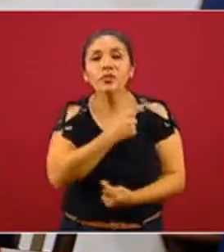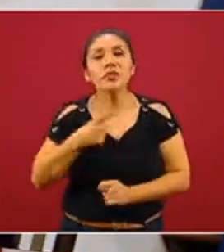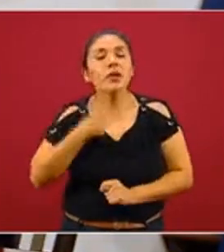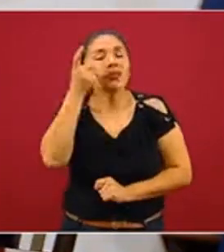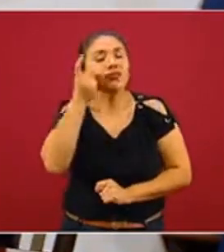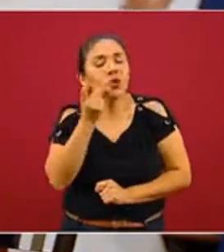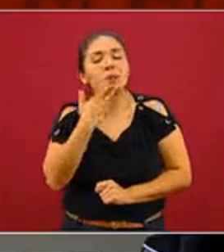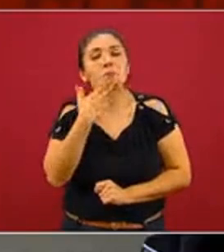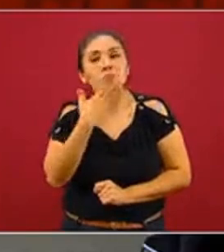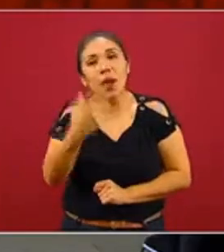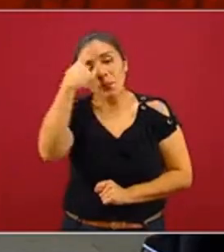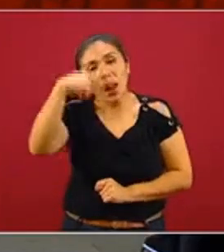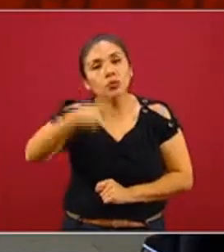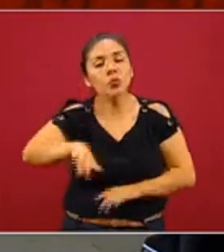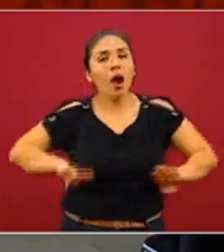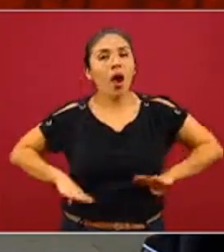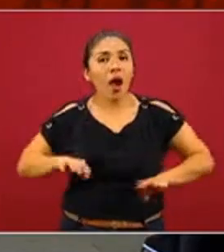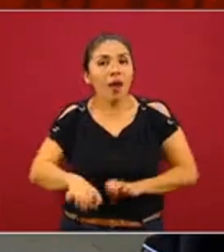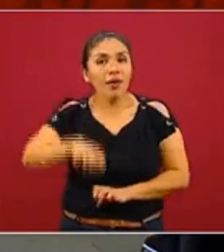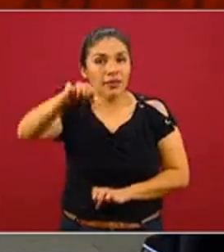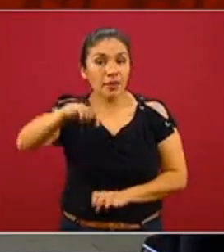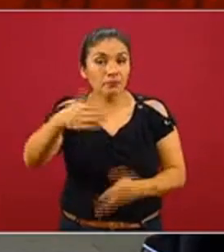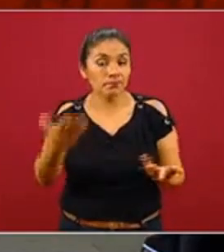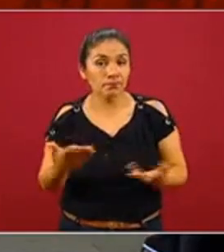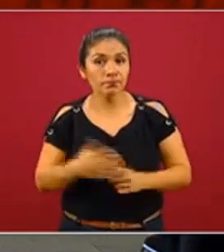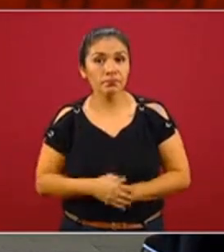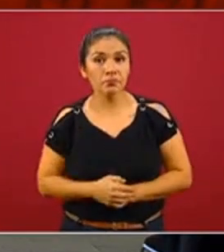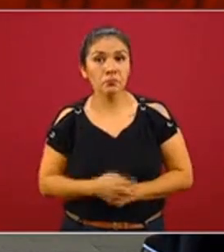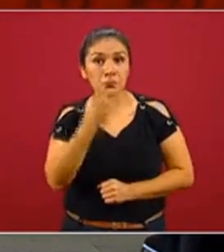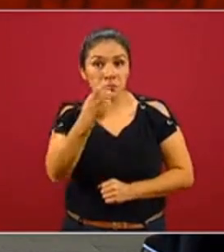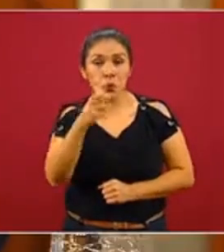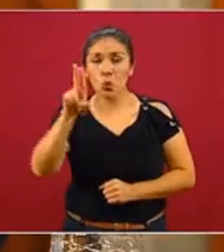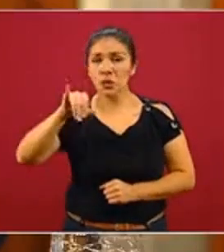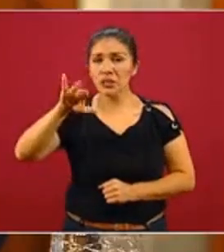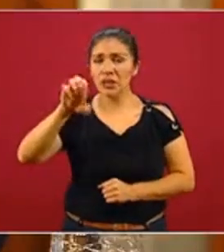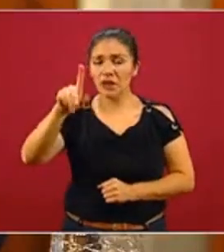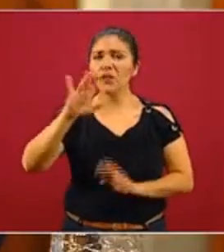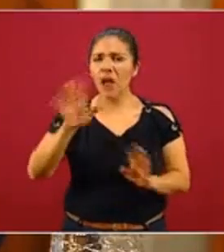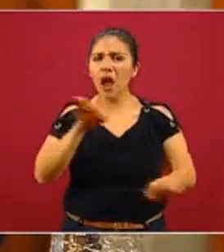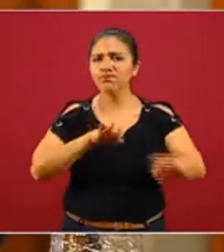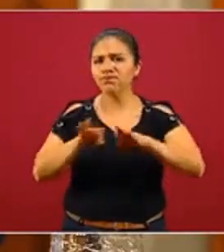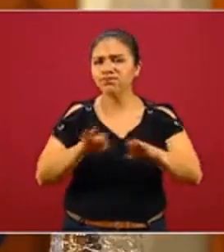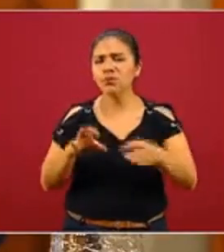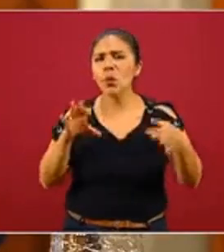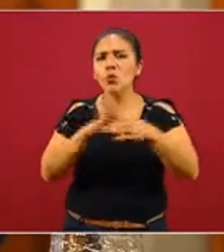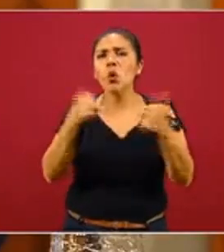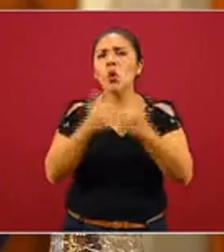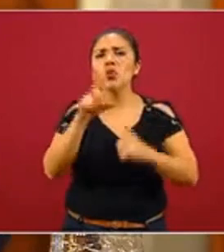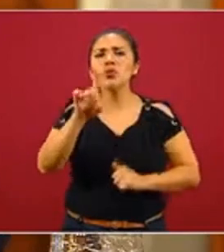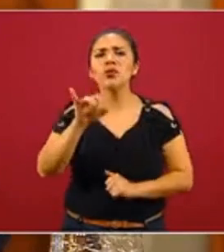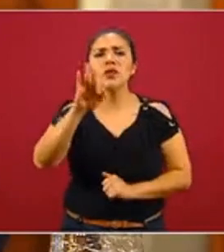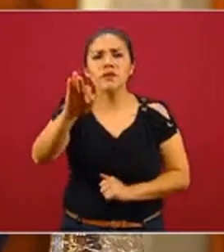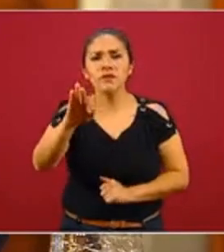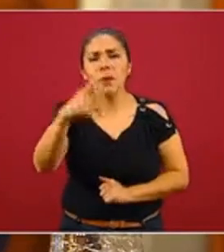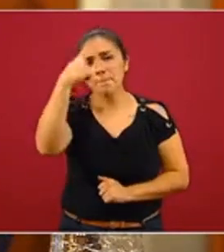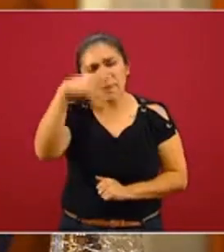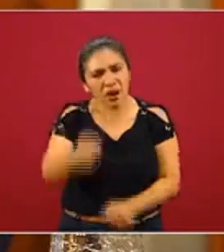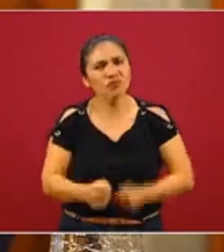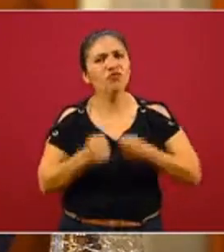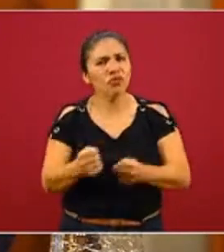necesario para su edad. En este sentido, UNICEF está trabajando con el Sistema Nacional DIF en el